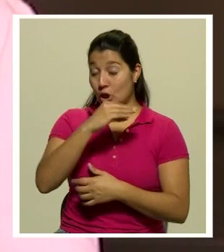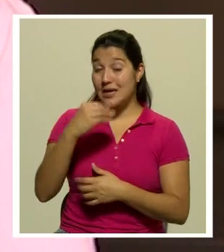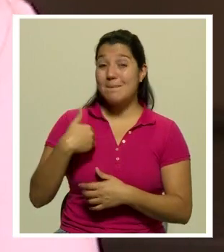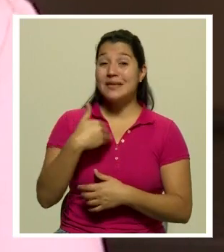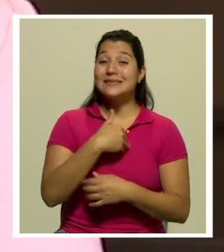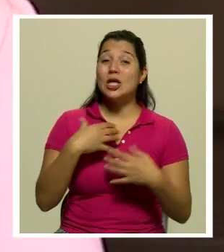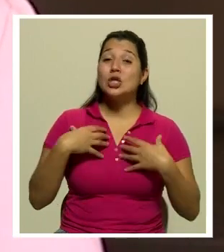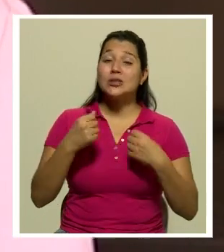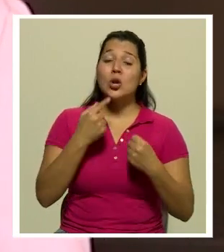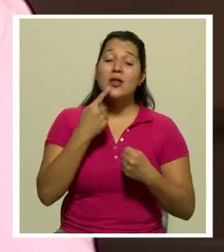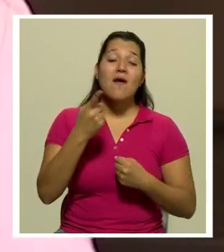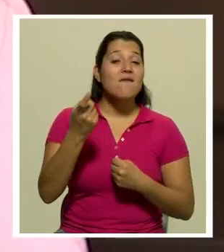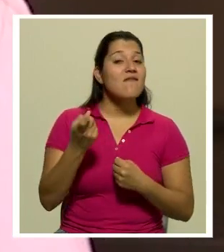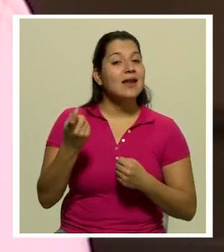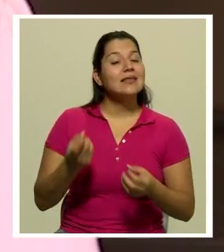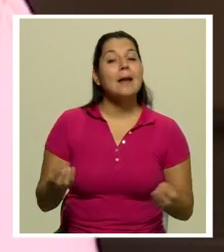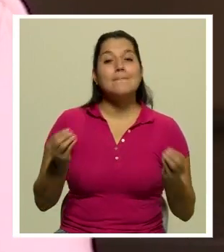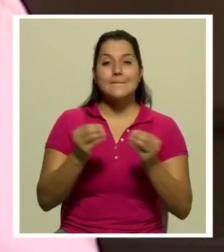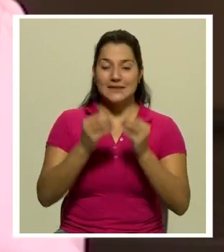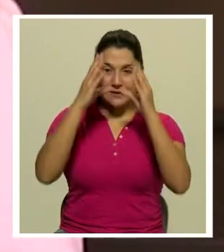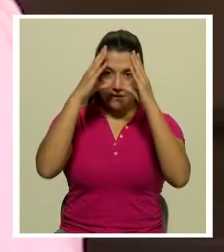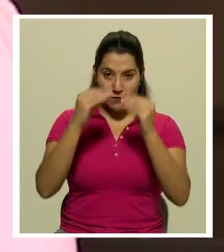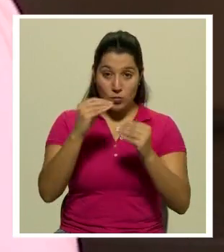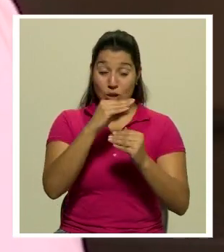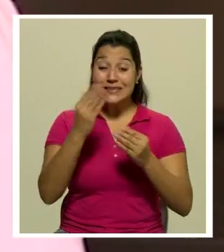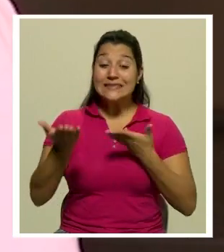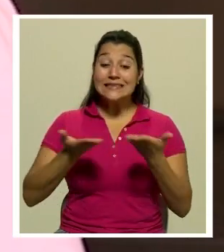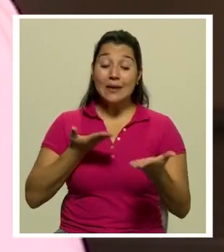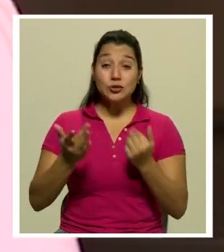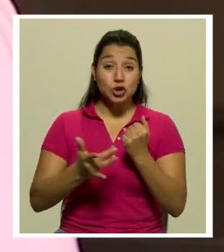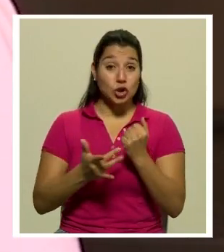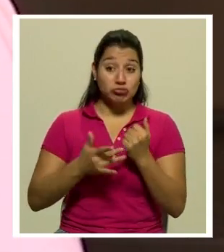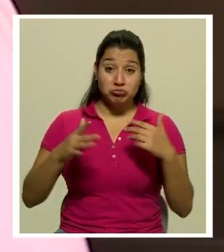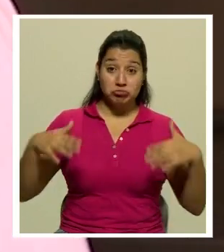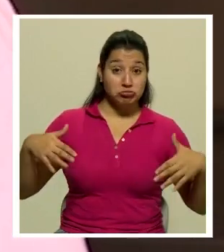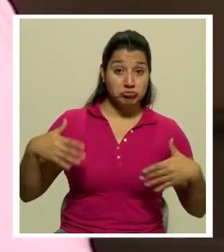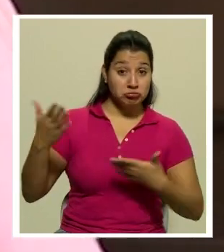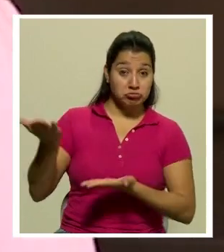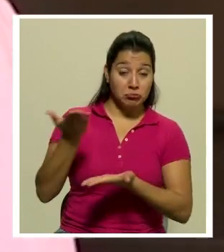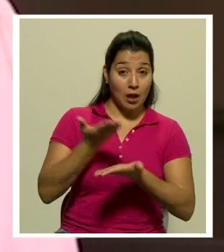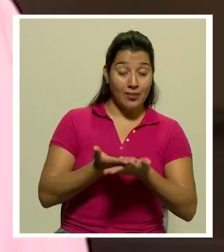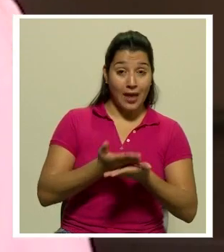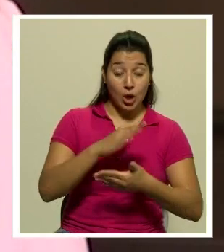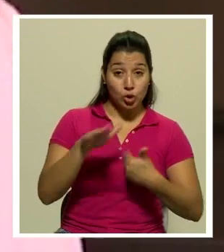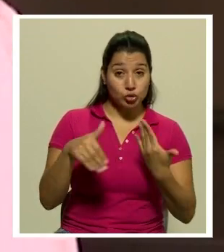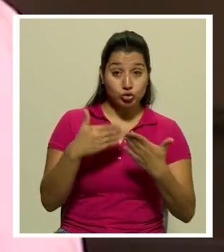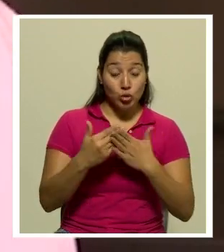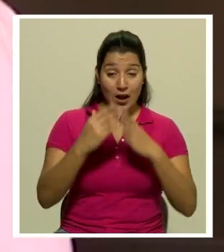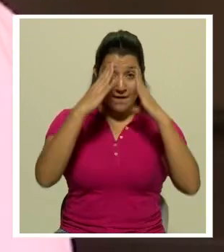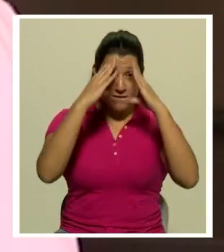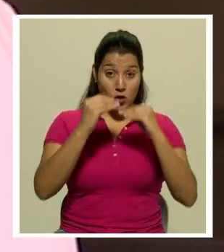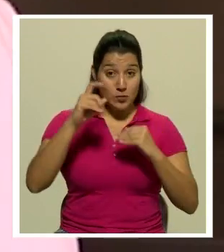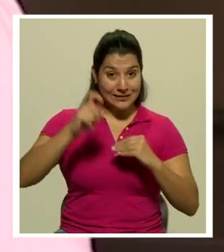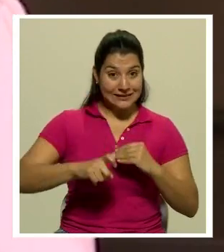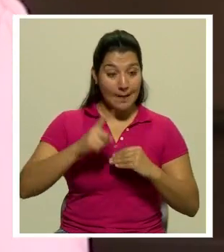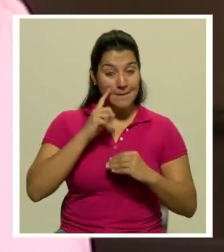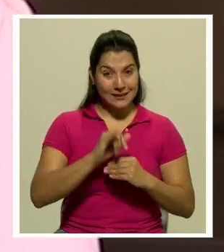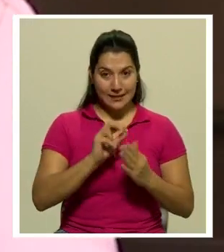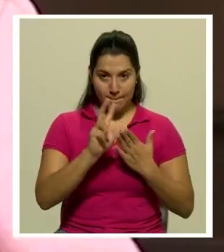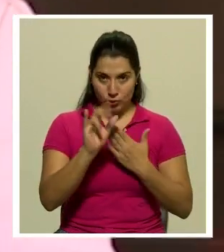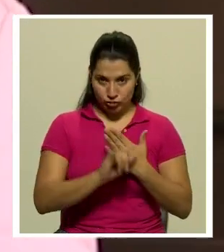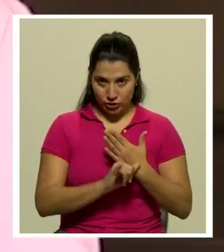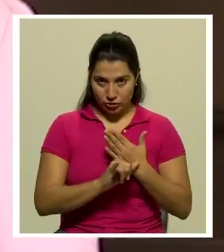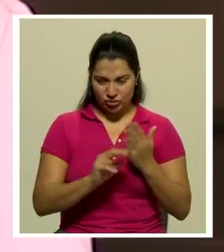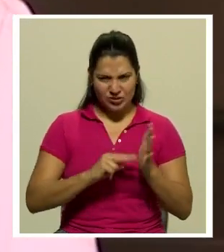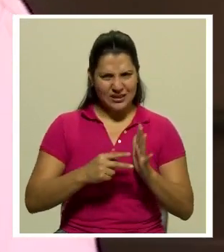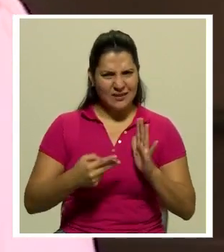más información y que servicios técnicos todavía en este momento no ha dado todo el realce que se necesita para este proyecto. O sea,